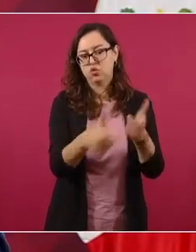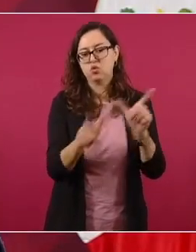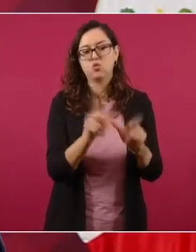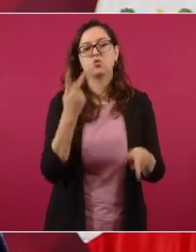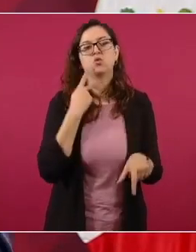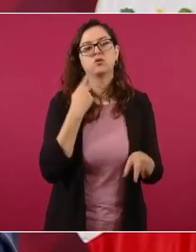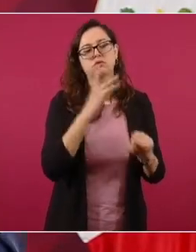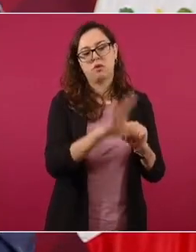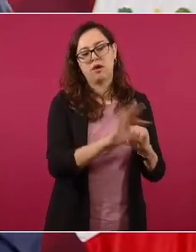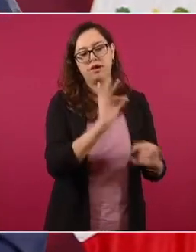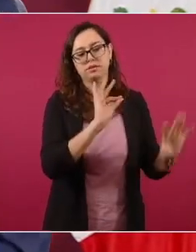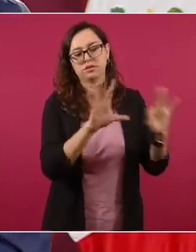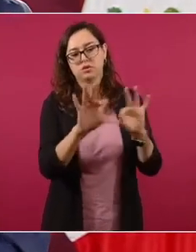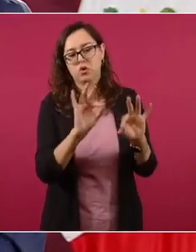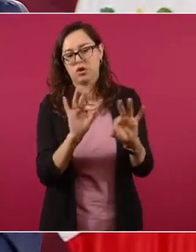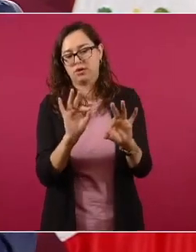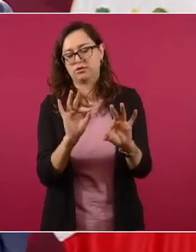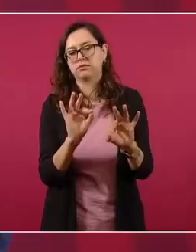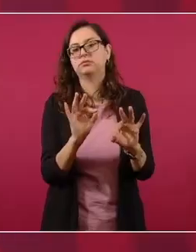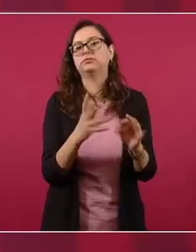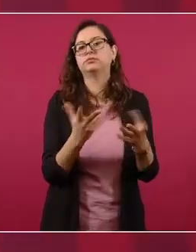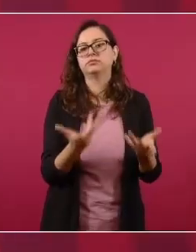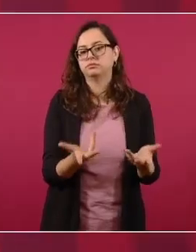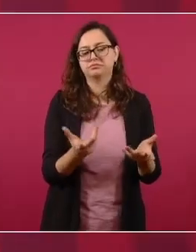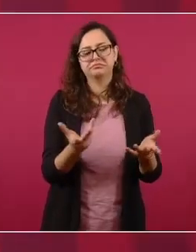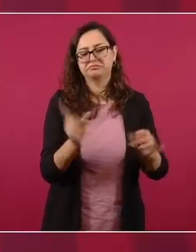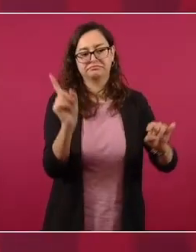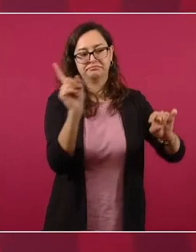diputados, hay 300.